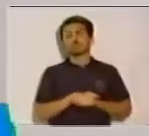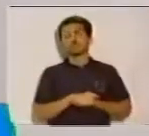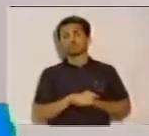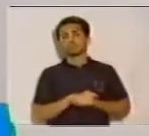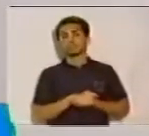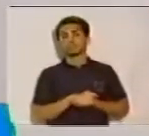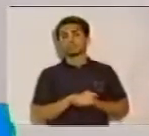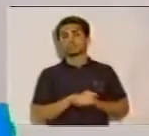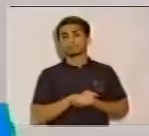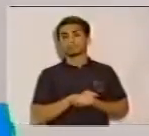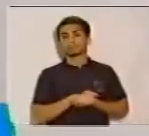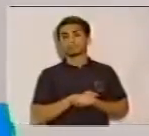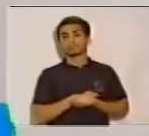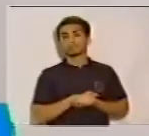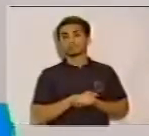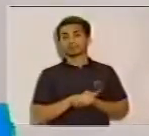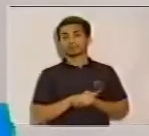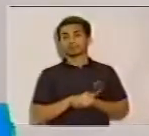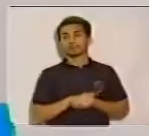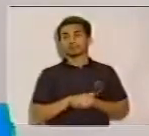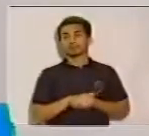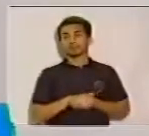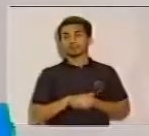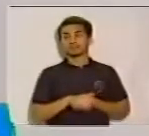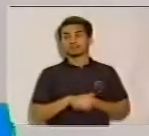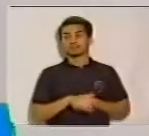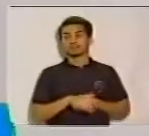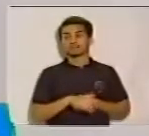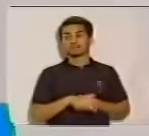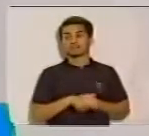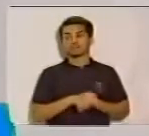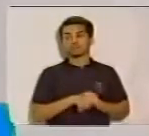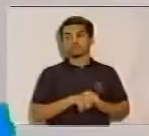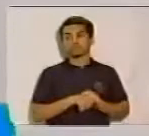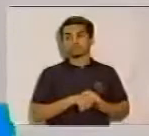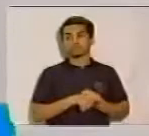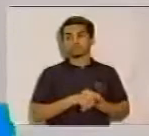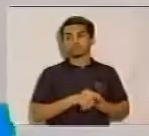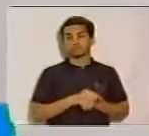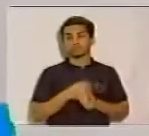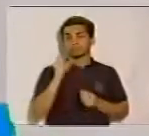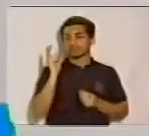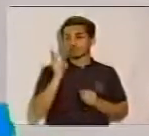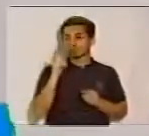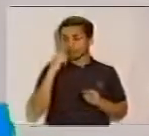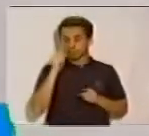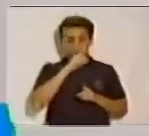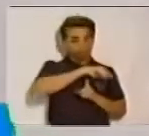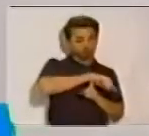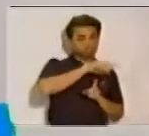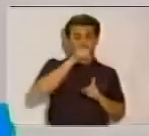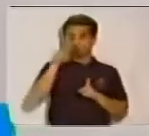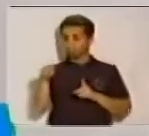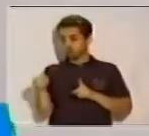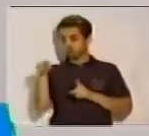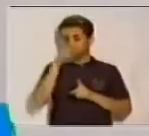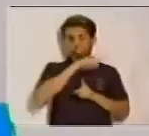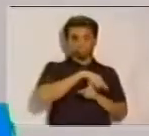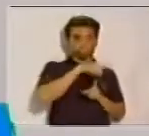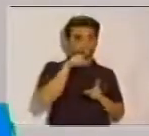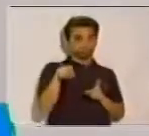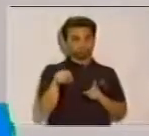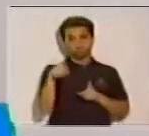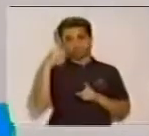este segmento un poco mayor. Y siempre que salga, que corte en un extremo y en el otro de la circunferencia